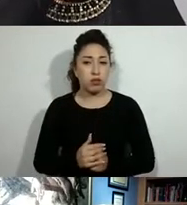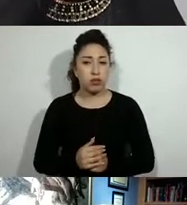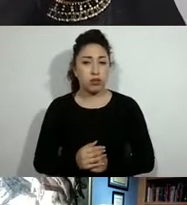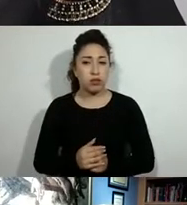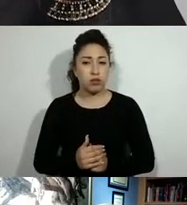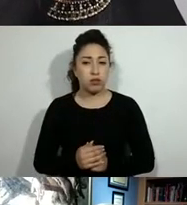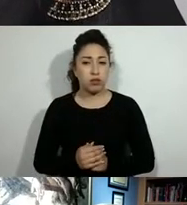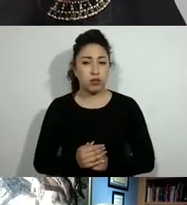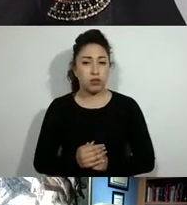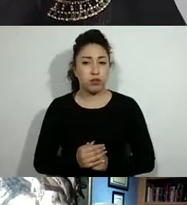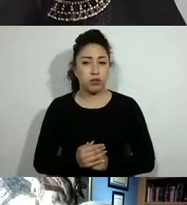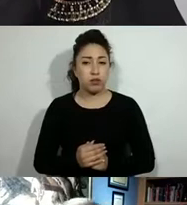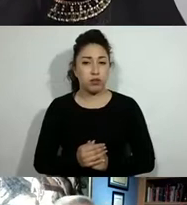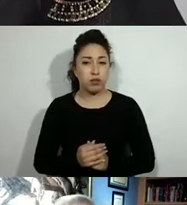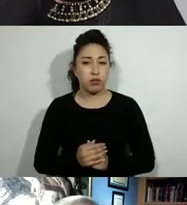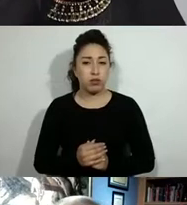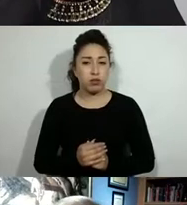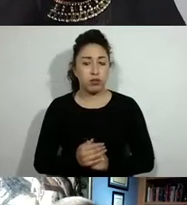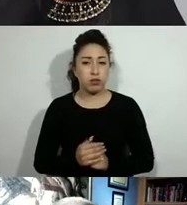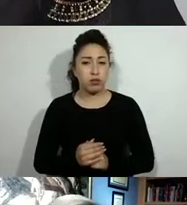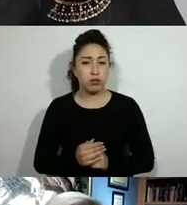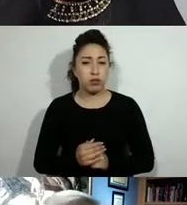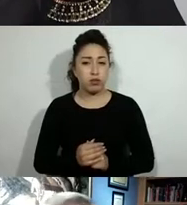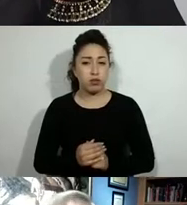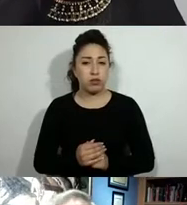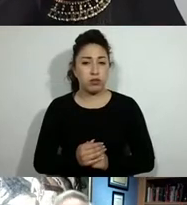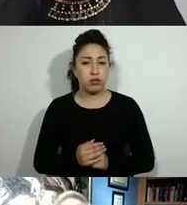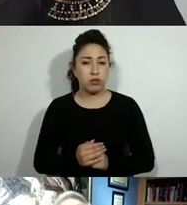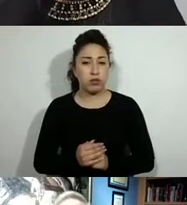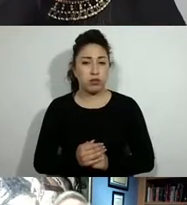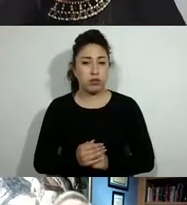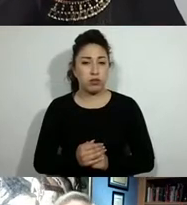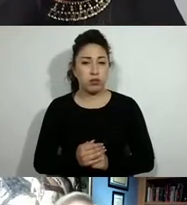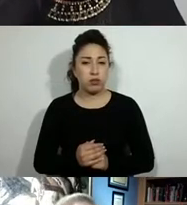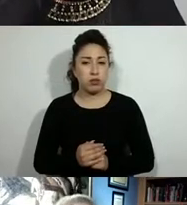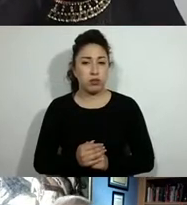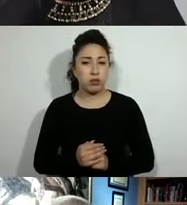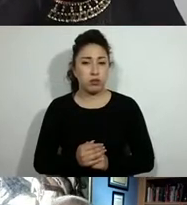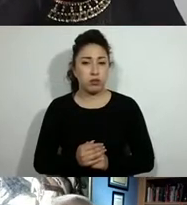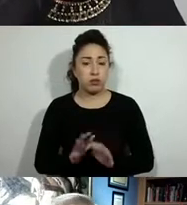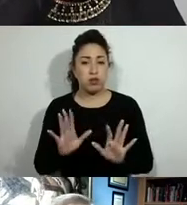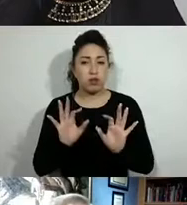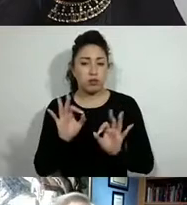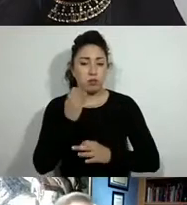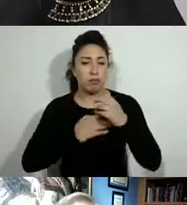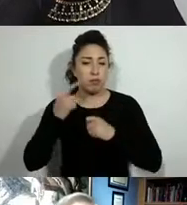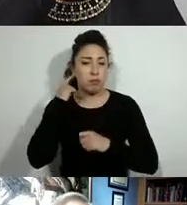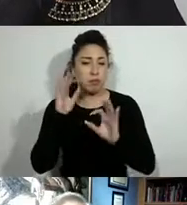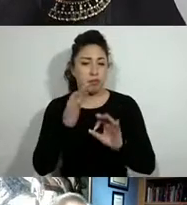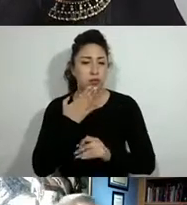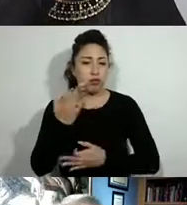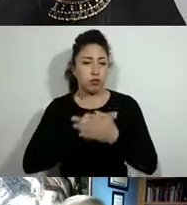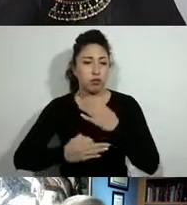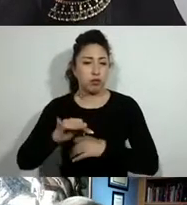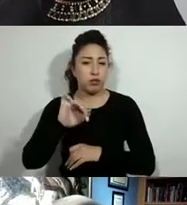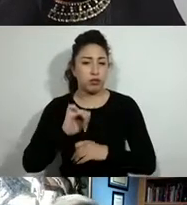Bueno, no creo que no. Sí, Creo te escucha, diputado Carlos Hernández Mirón, sí te escucha. Muchas gracias. Todos se escuchan bien. Todos